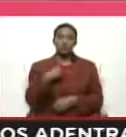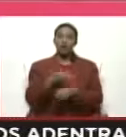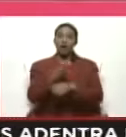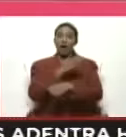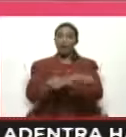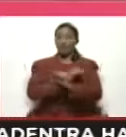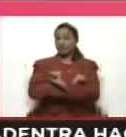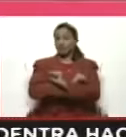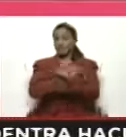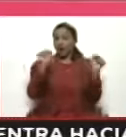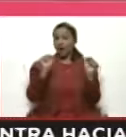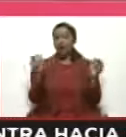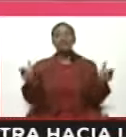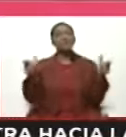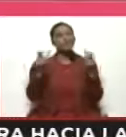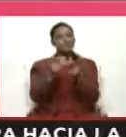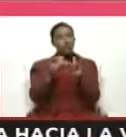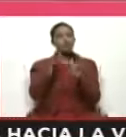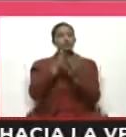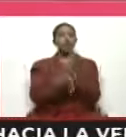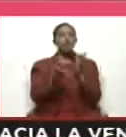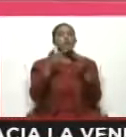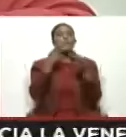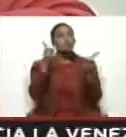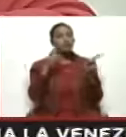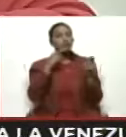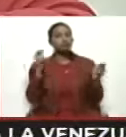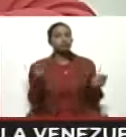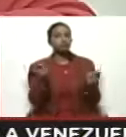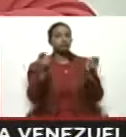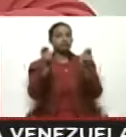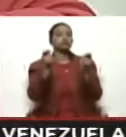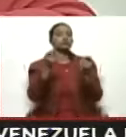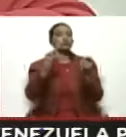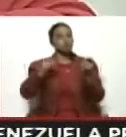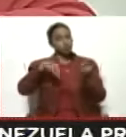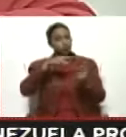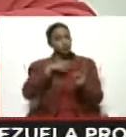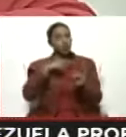temprano. Sobre ese tema, lo que nos corresponde a nosotros